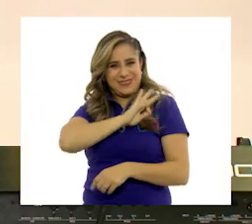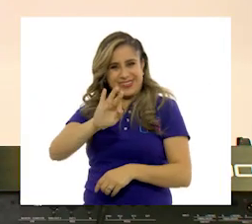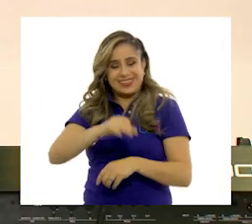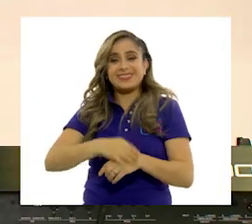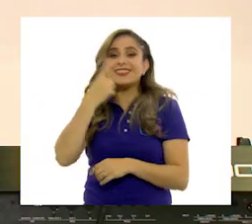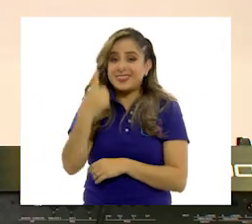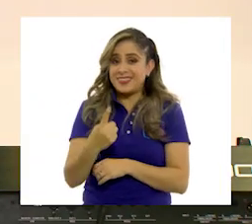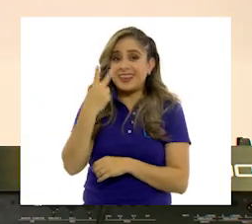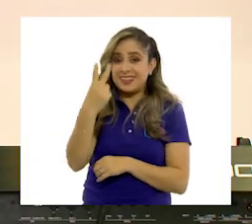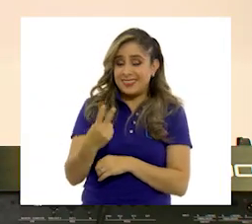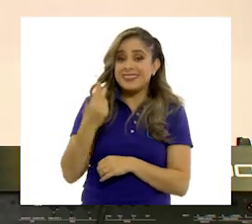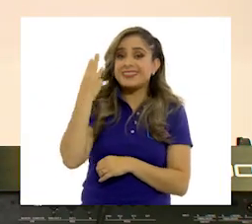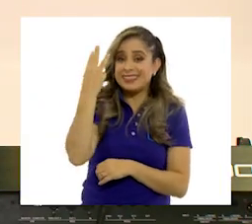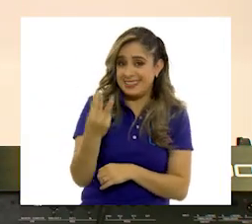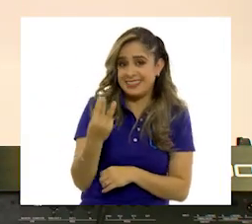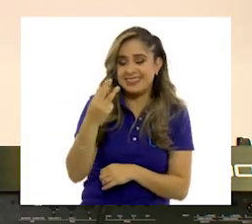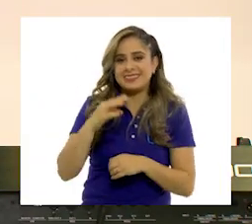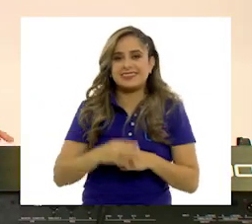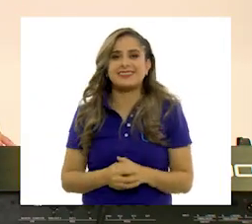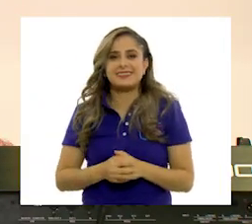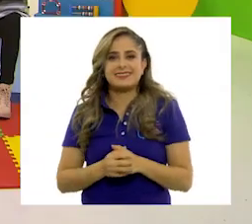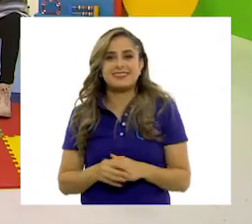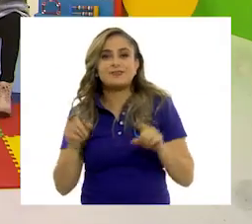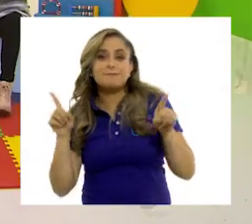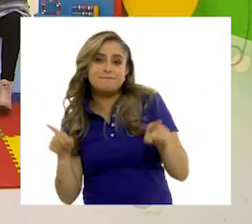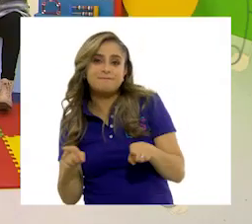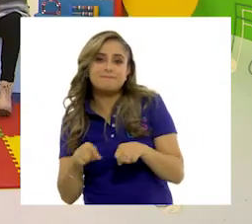¿Listos? 1, 2, 3.